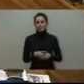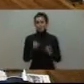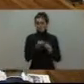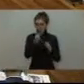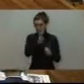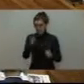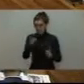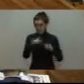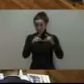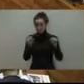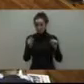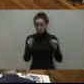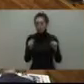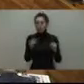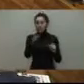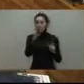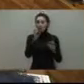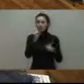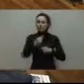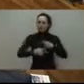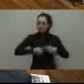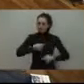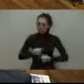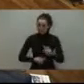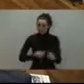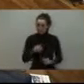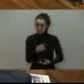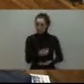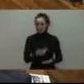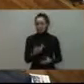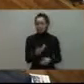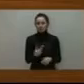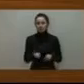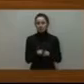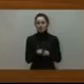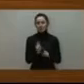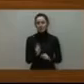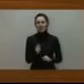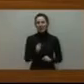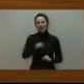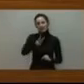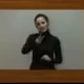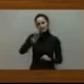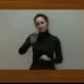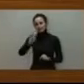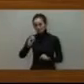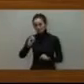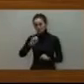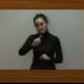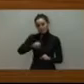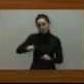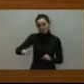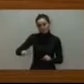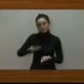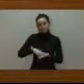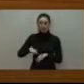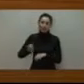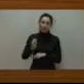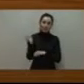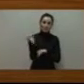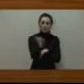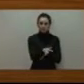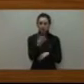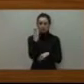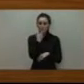¿Quién lo hace? Porque cuando las familias sufrían en silencio el tener que pagar 330 euros mensuales para llevar a sus hijos a las